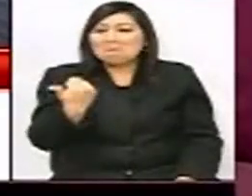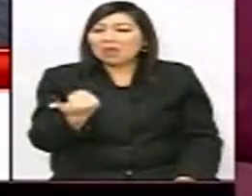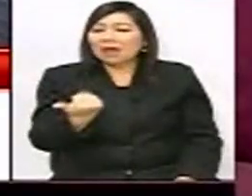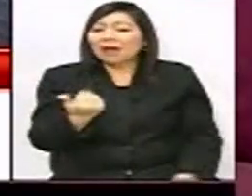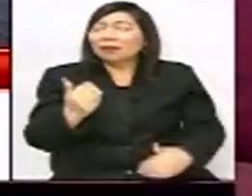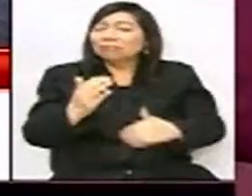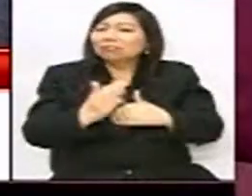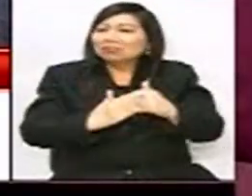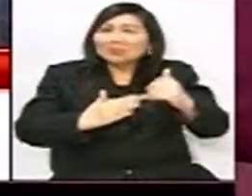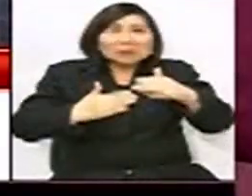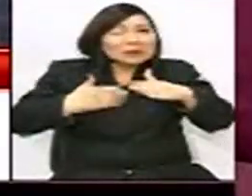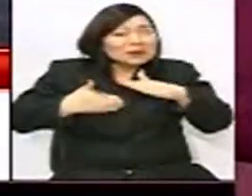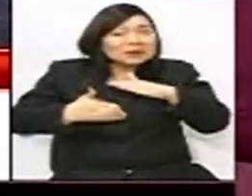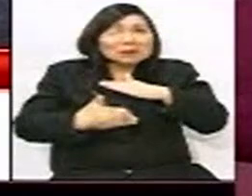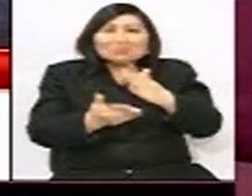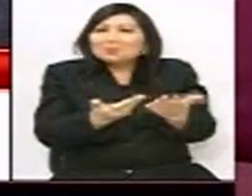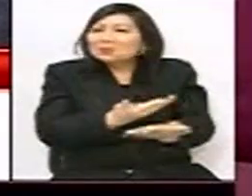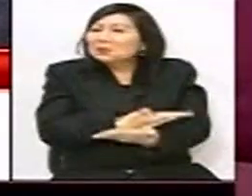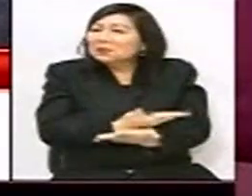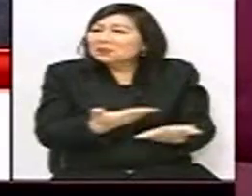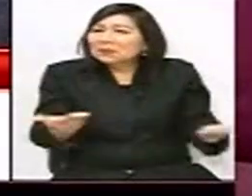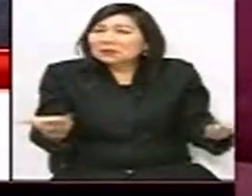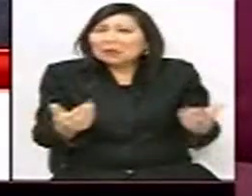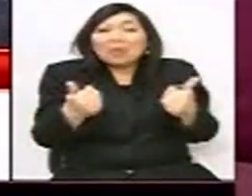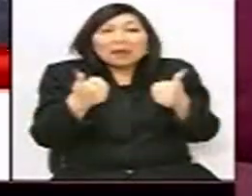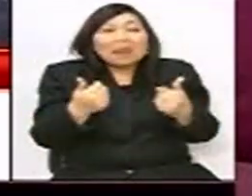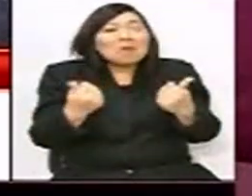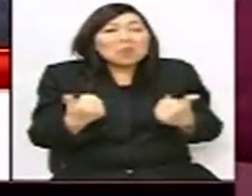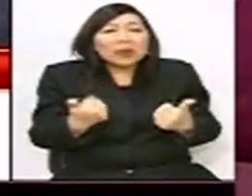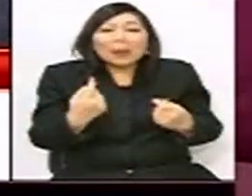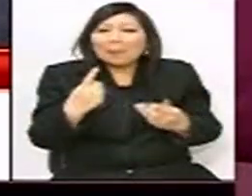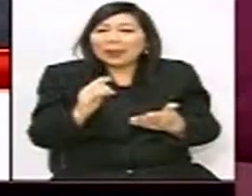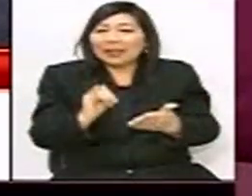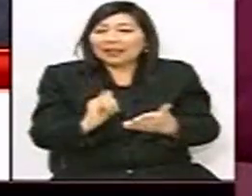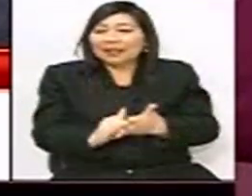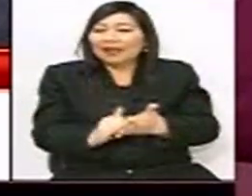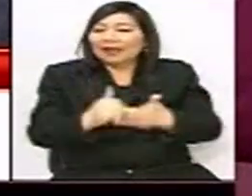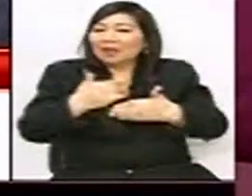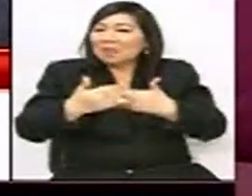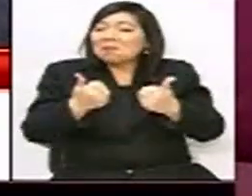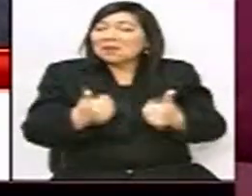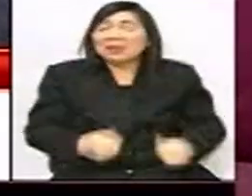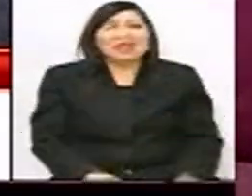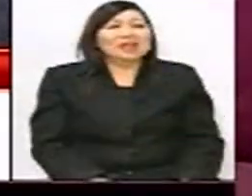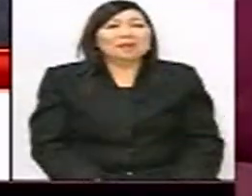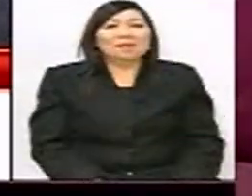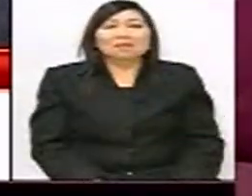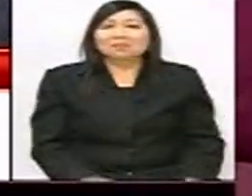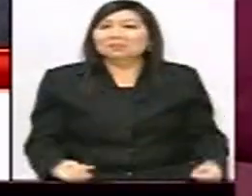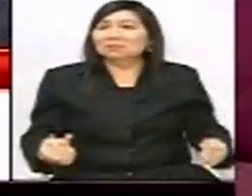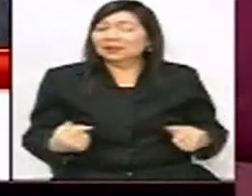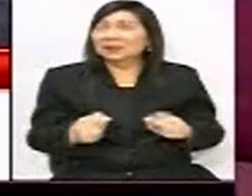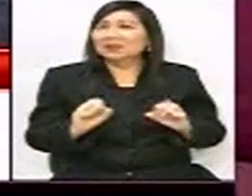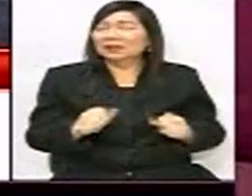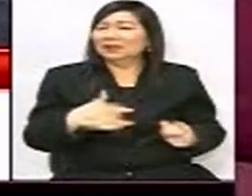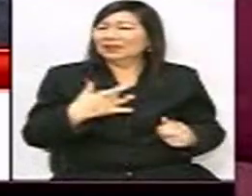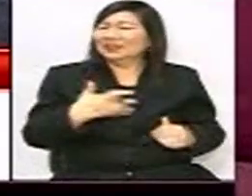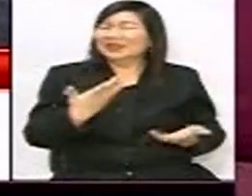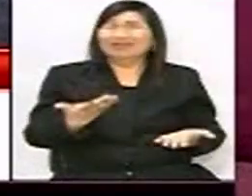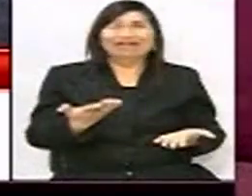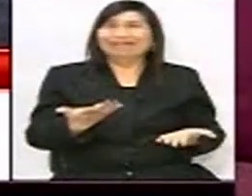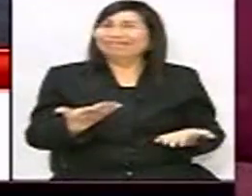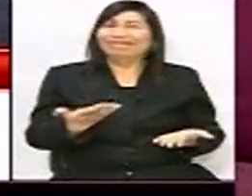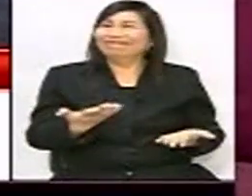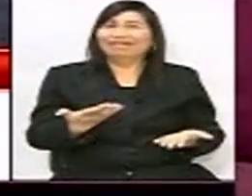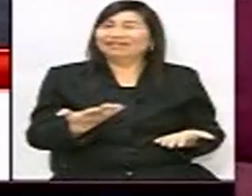la infraestructura, no hay un efecto inmediato de que haya generado bienestar. Por el contrario, sí sentimos, y creo que eso